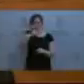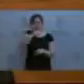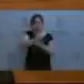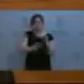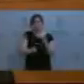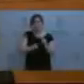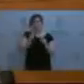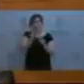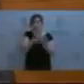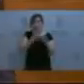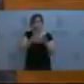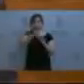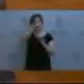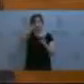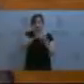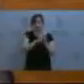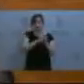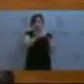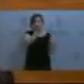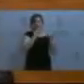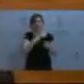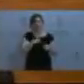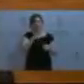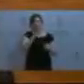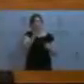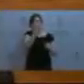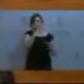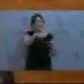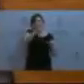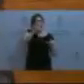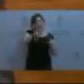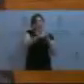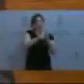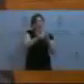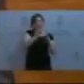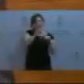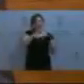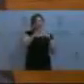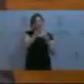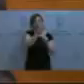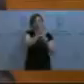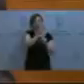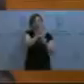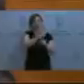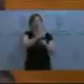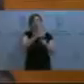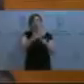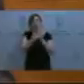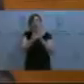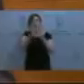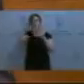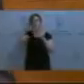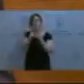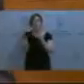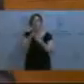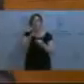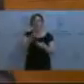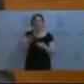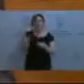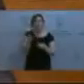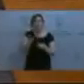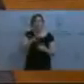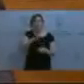pinturas, usted ahora me dirá, efectivamente, que vamos a arreglar una, bien, pero seguiremos sin tener un plan global. ¿Por qué? Porque no somos capaces de dar valor al